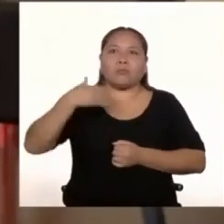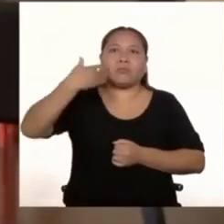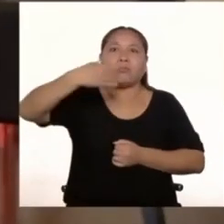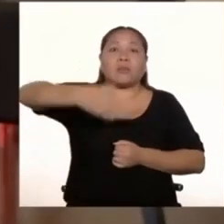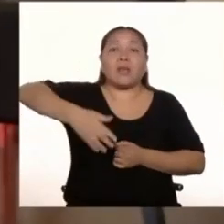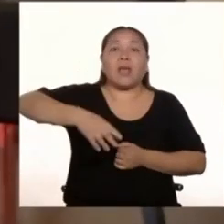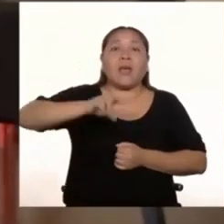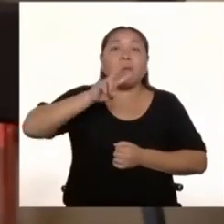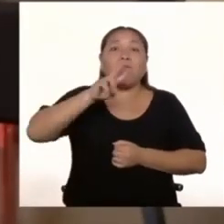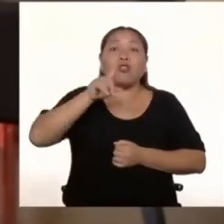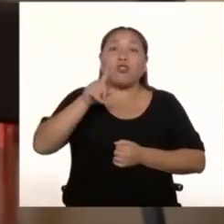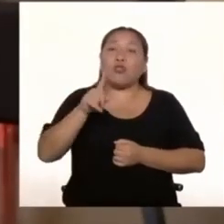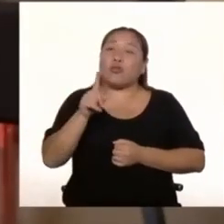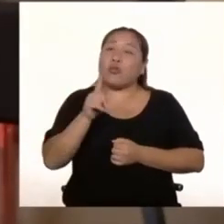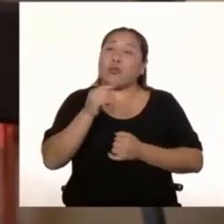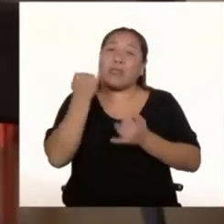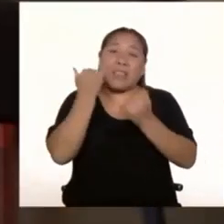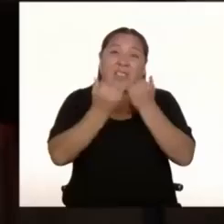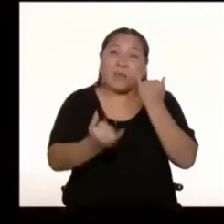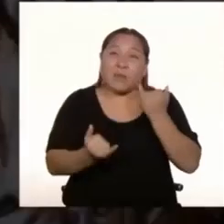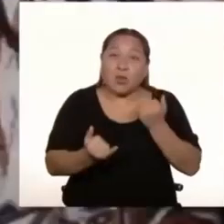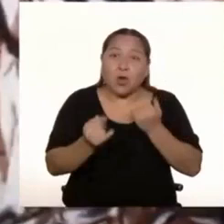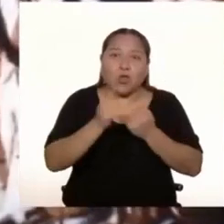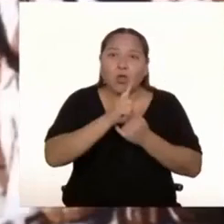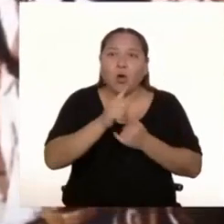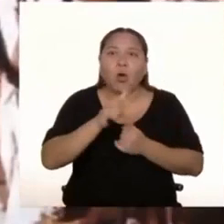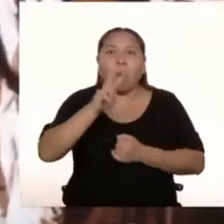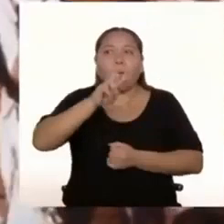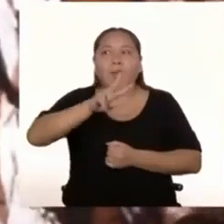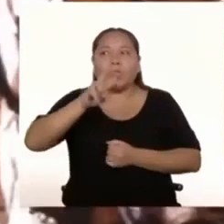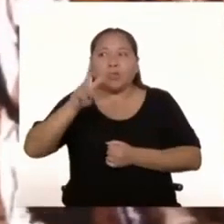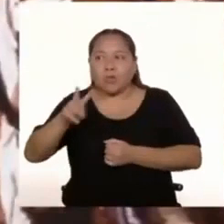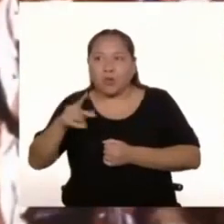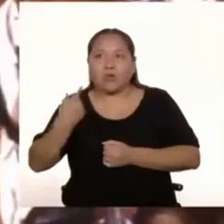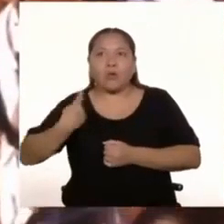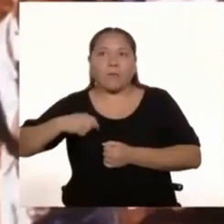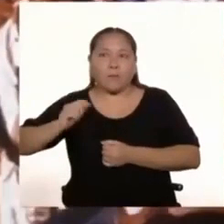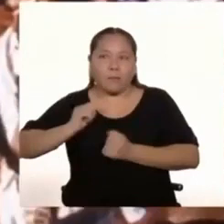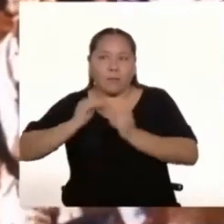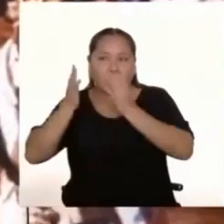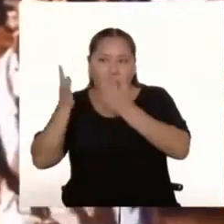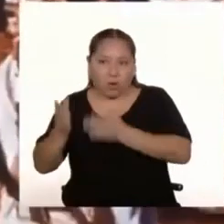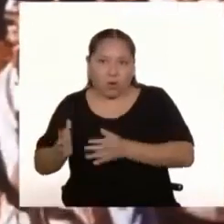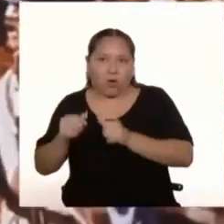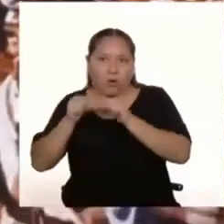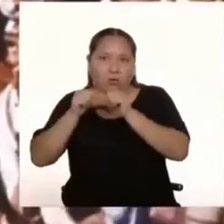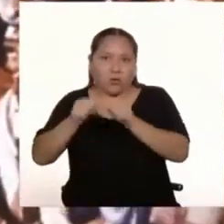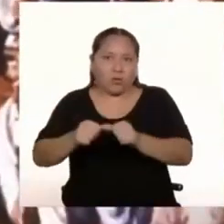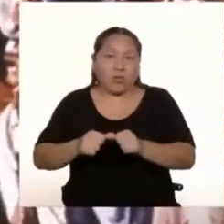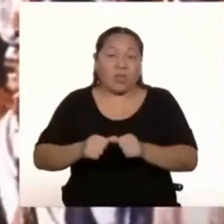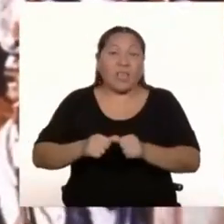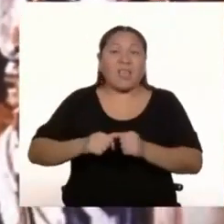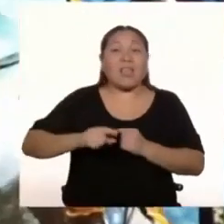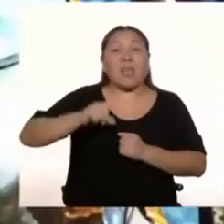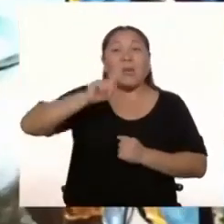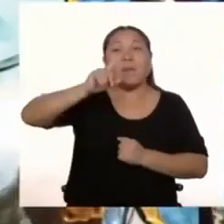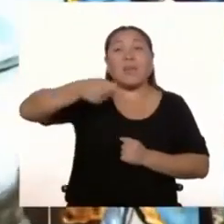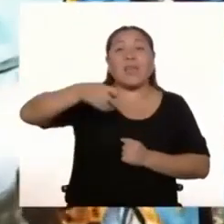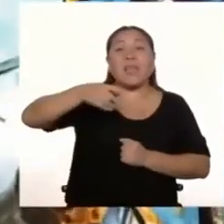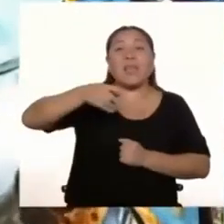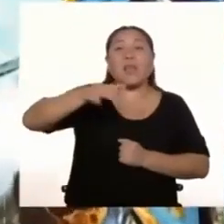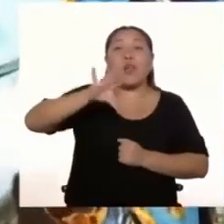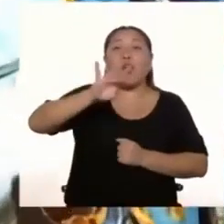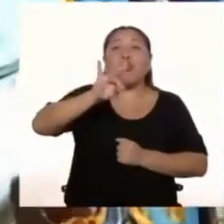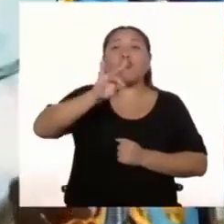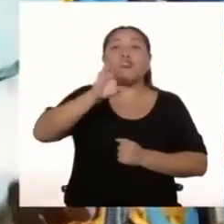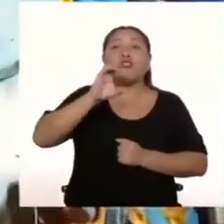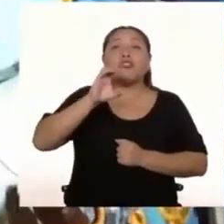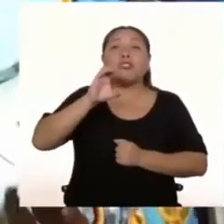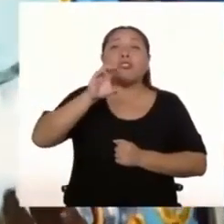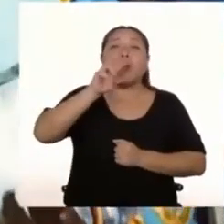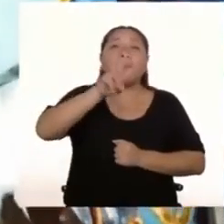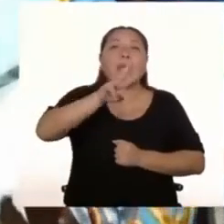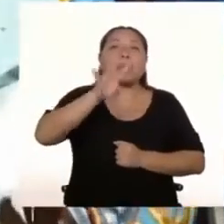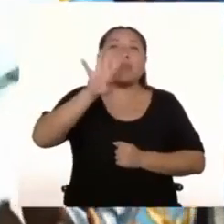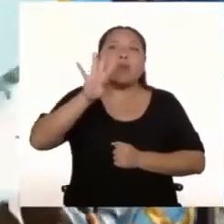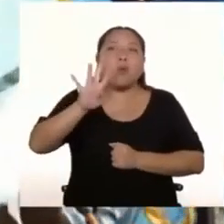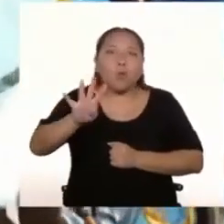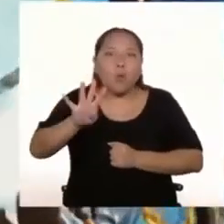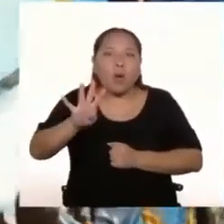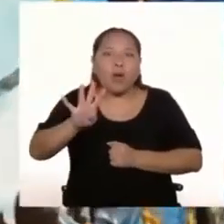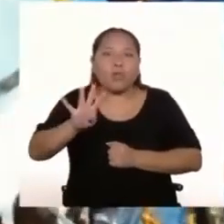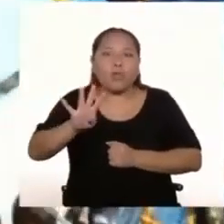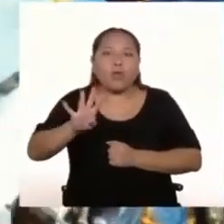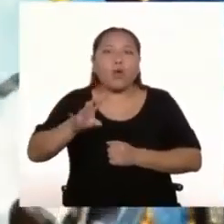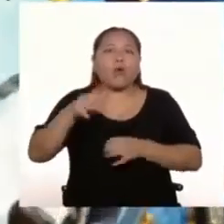españoles van a, digamos, están acá. Y en el 24 finalmente vamos a dar la batalla en la sierra. O sea que la batalla final